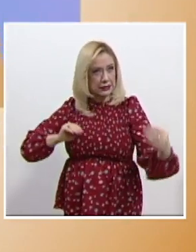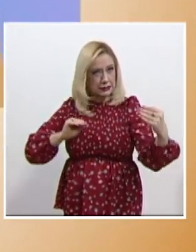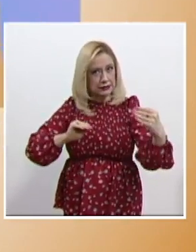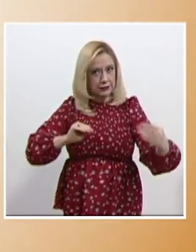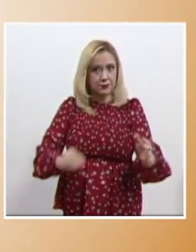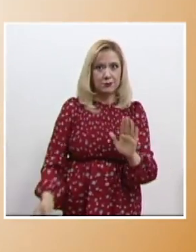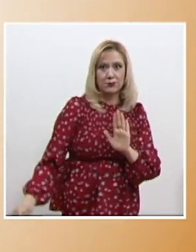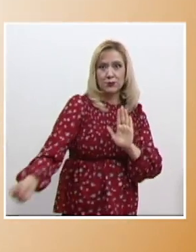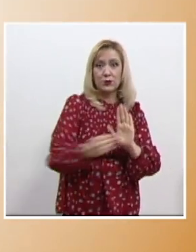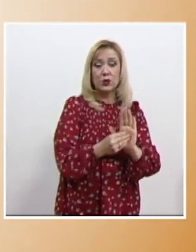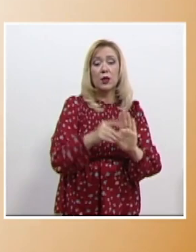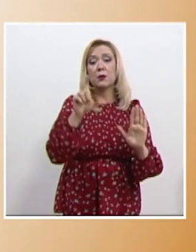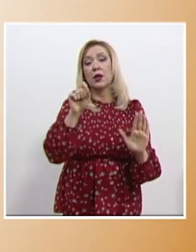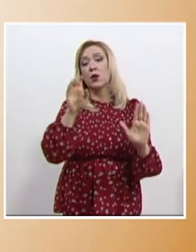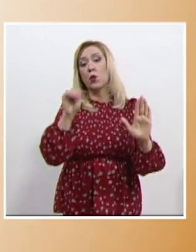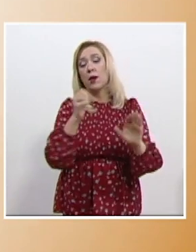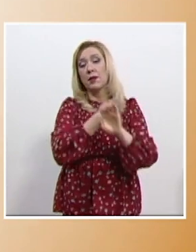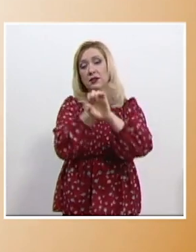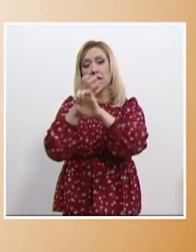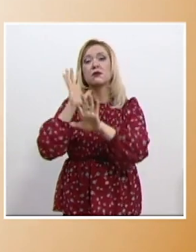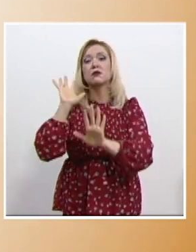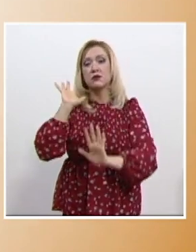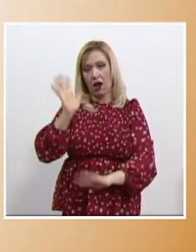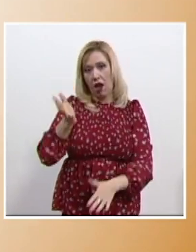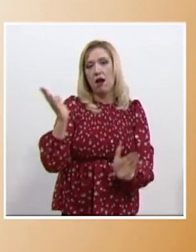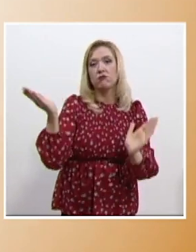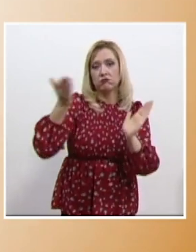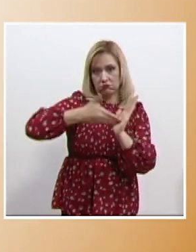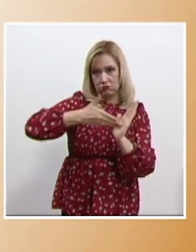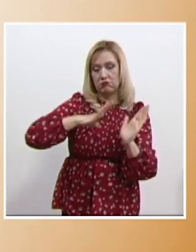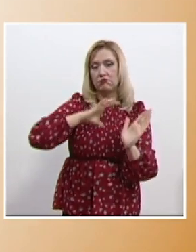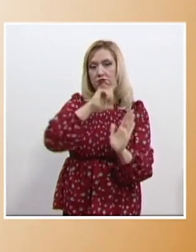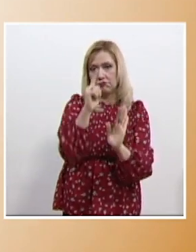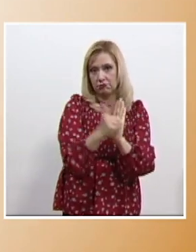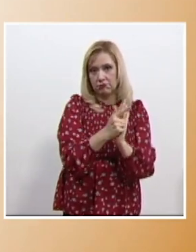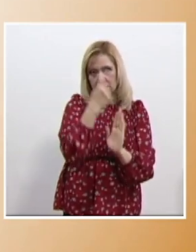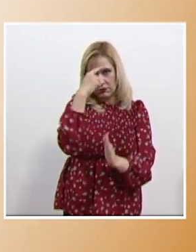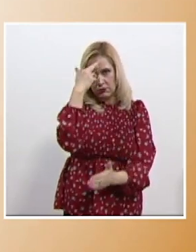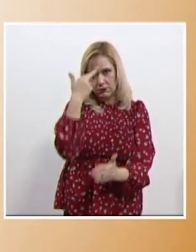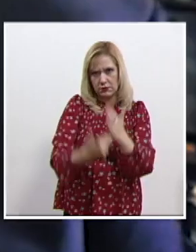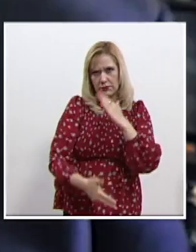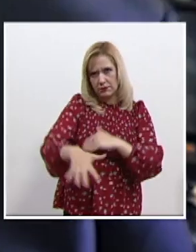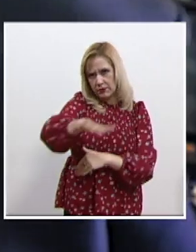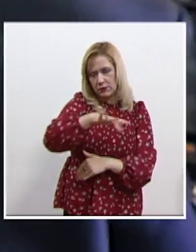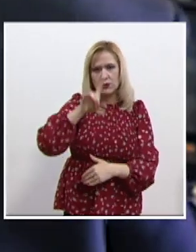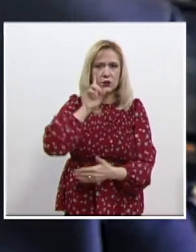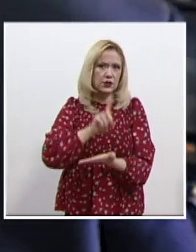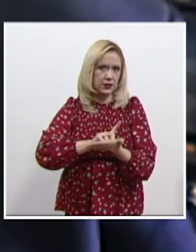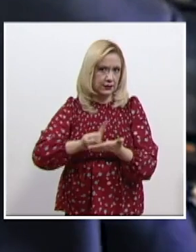momento 29 estados ya reconocen y sancionan estas conductas que violan los derechos de las mujeres.